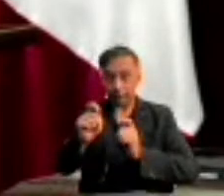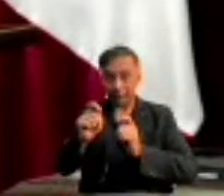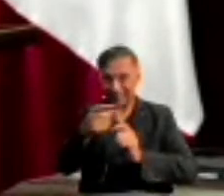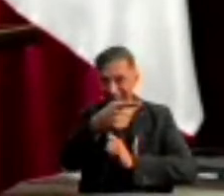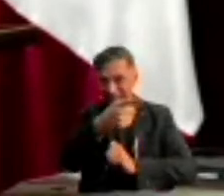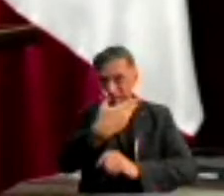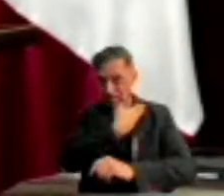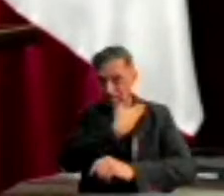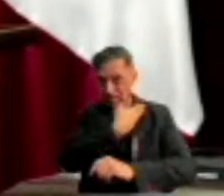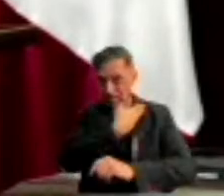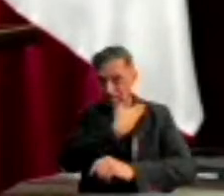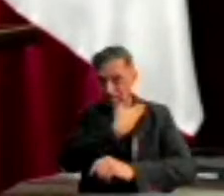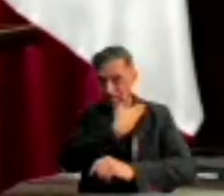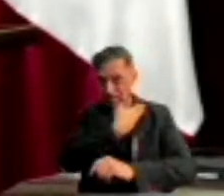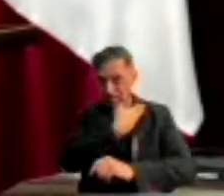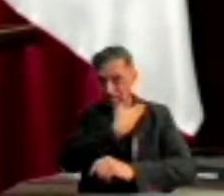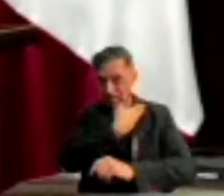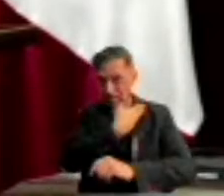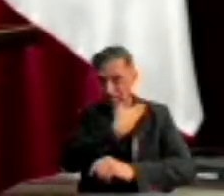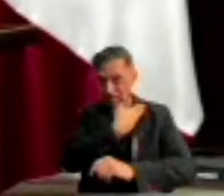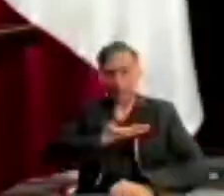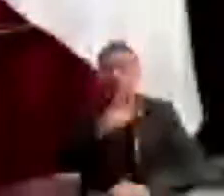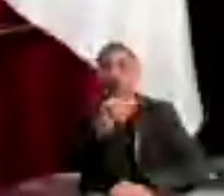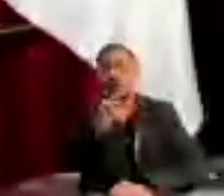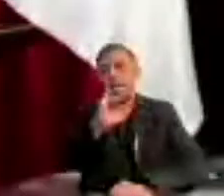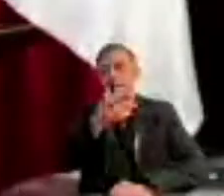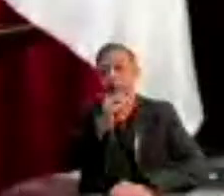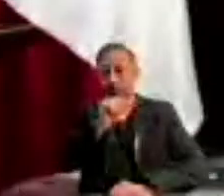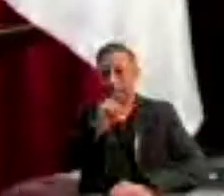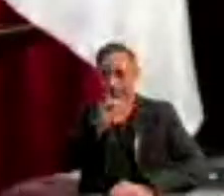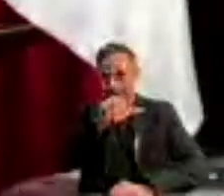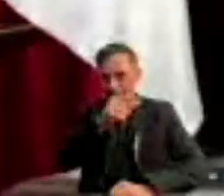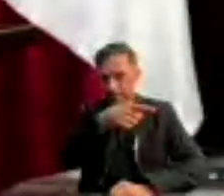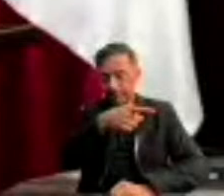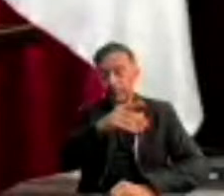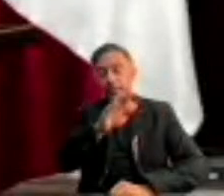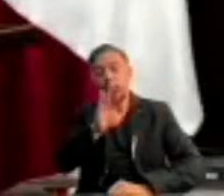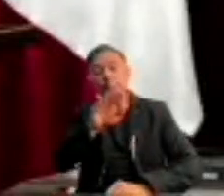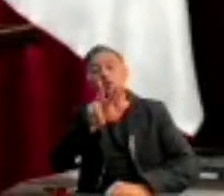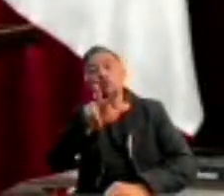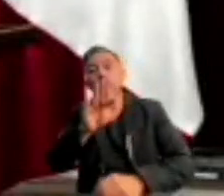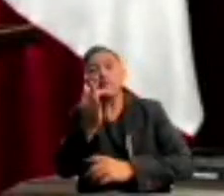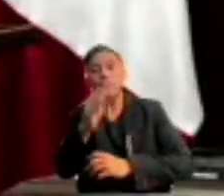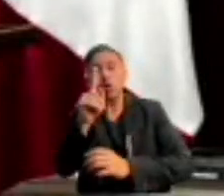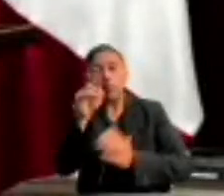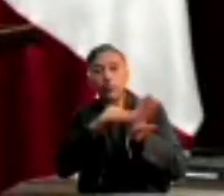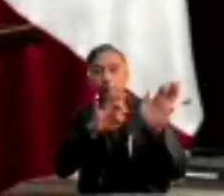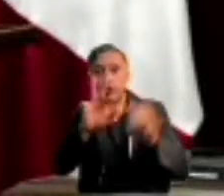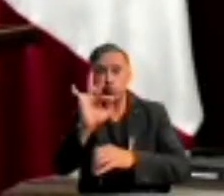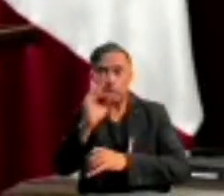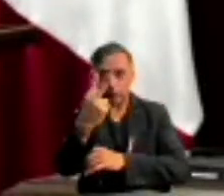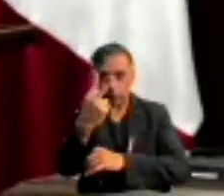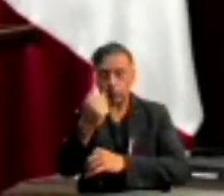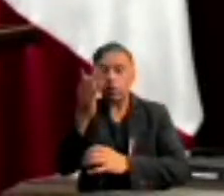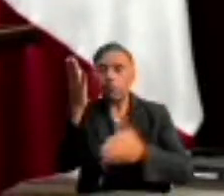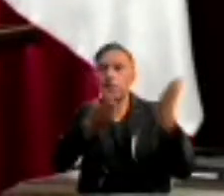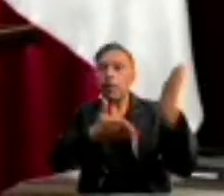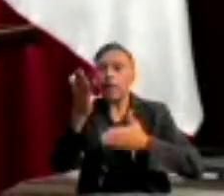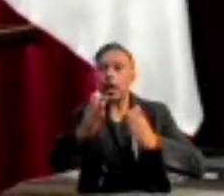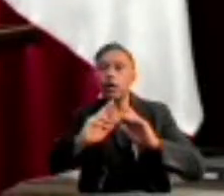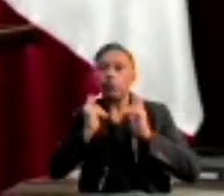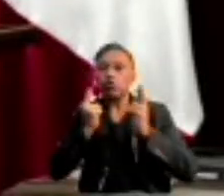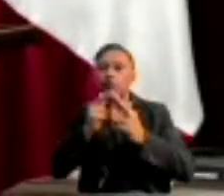Ávila Camacho. El 18 de febrero de 1942 tuvo lugar una reunión de la Unión de Gobernadores en